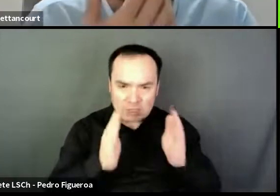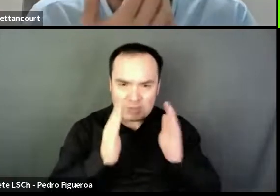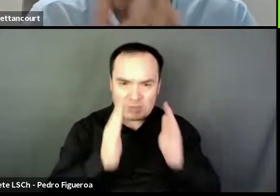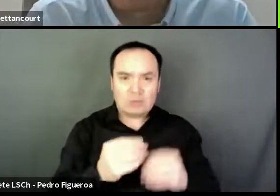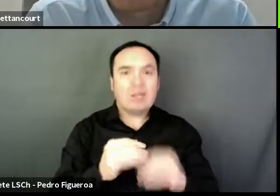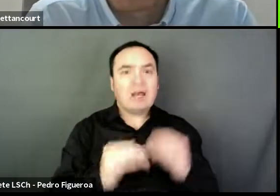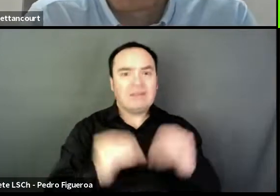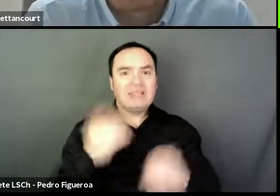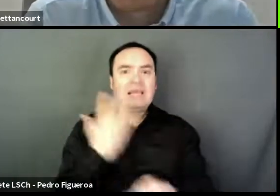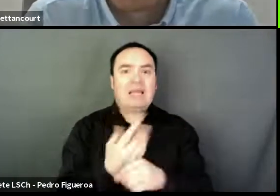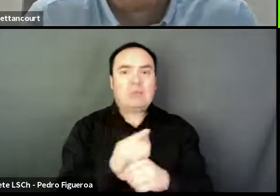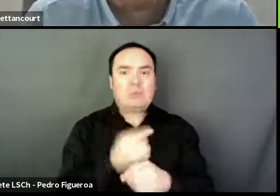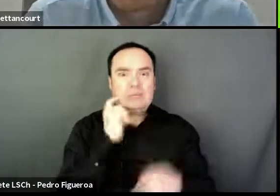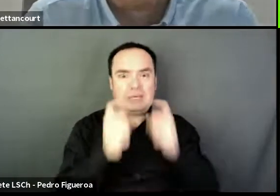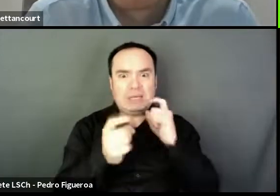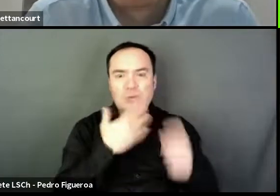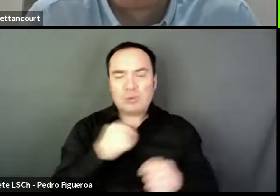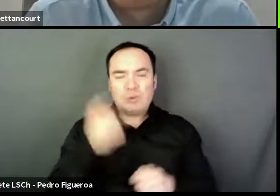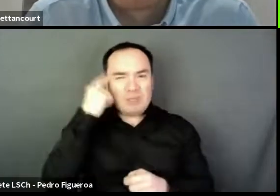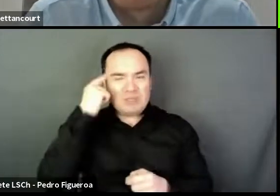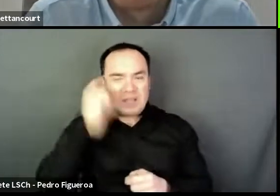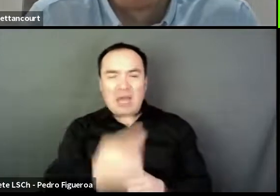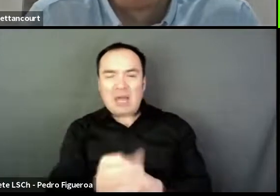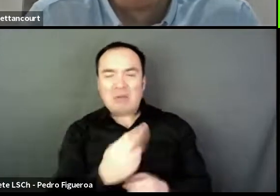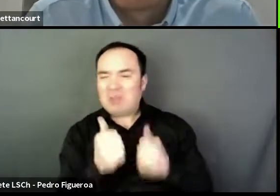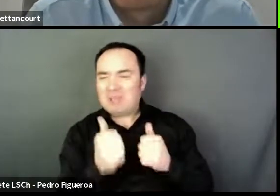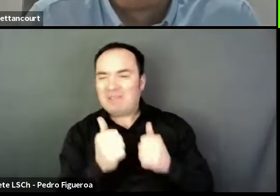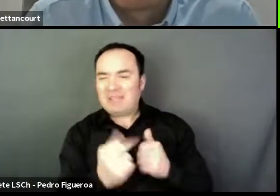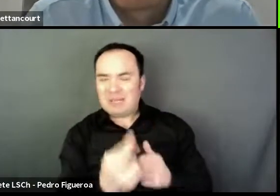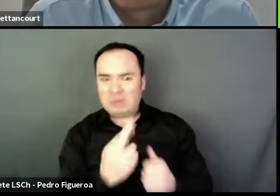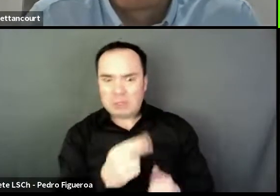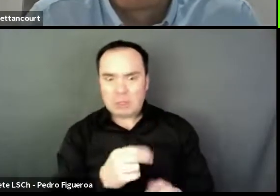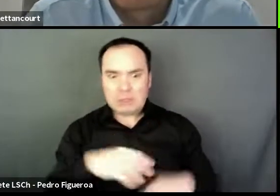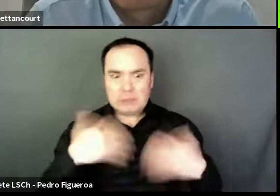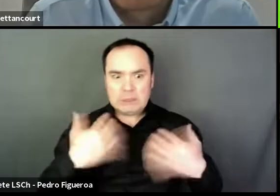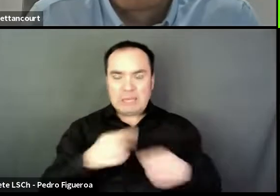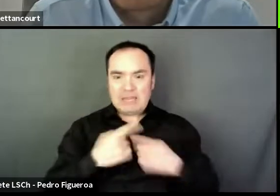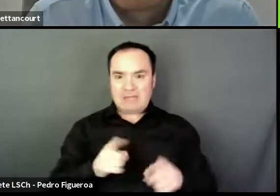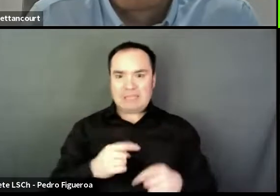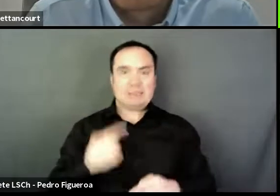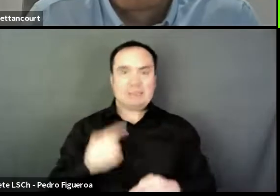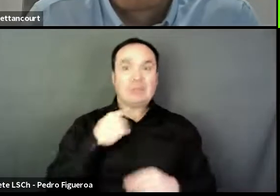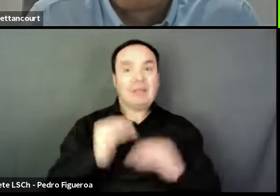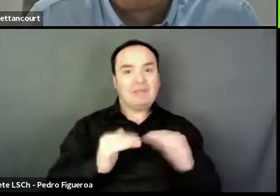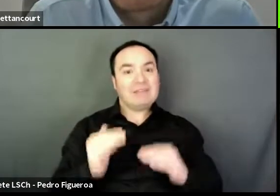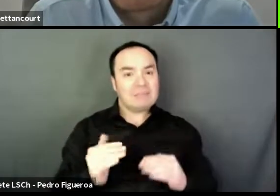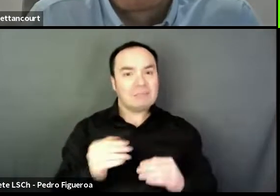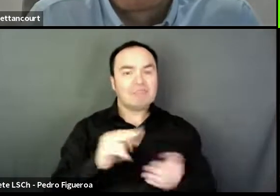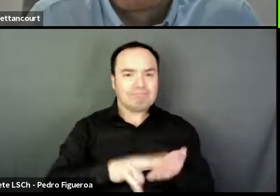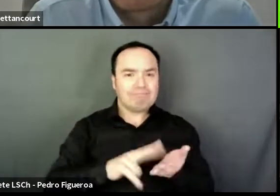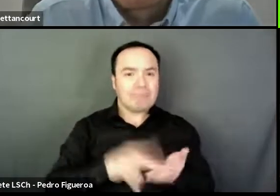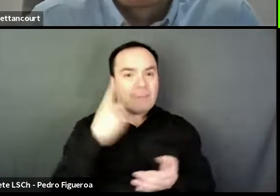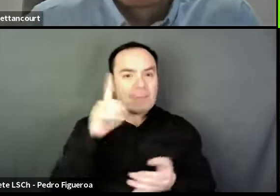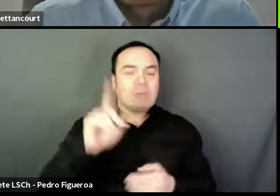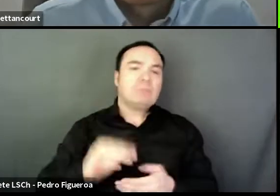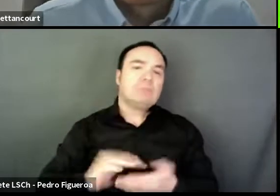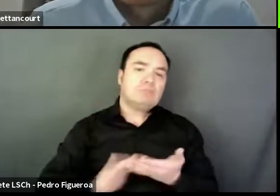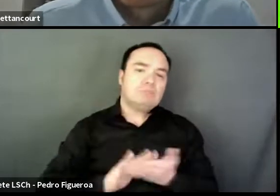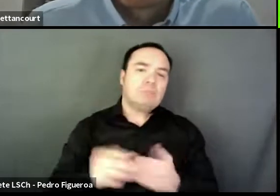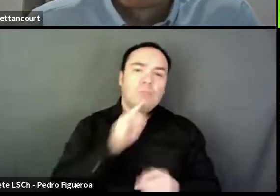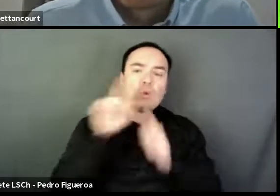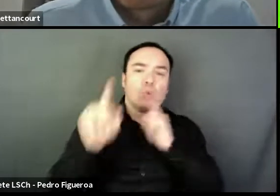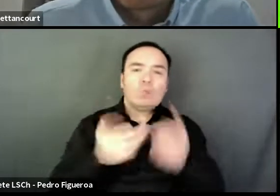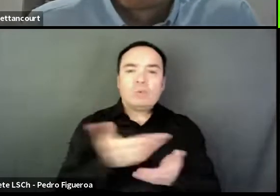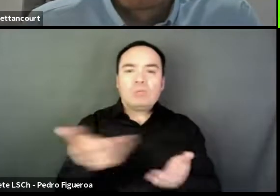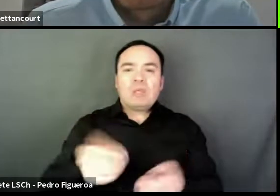al escucharlas uno crea expectativas pero quería claudia pregunta también como como hicieron el trabajo para preparar a los